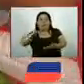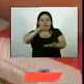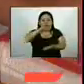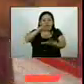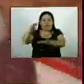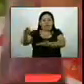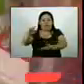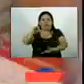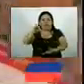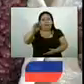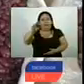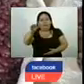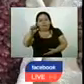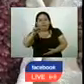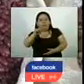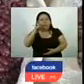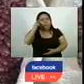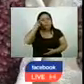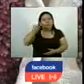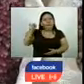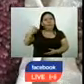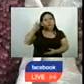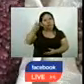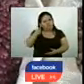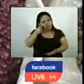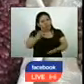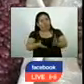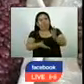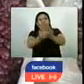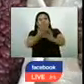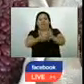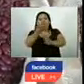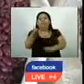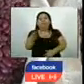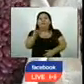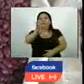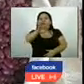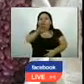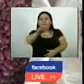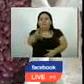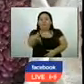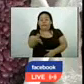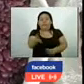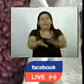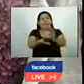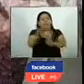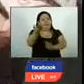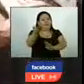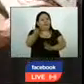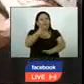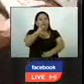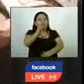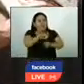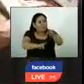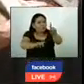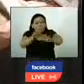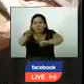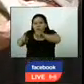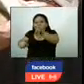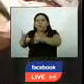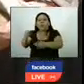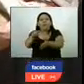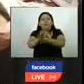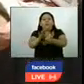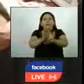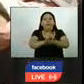país, producto que en los últimos días ha reportado un incremento de hasta 50 centavos de dólar. Según el sondeo de precios de la